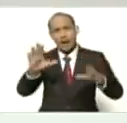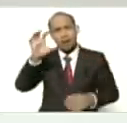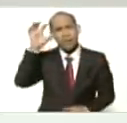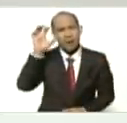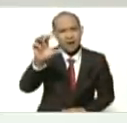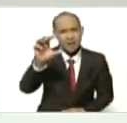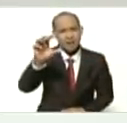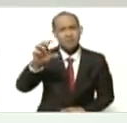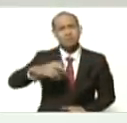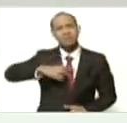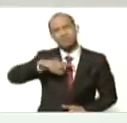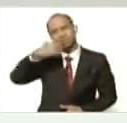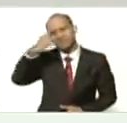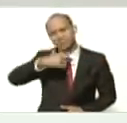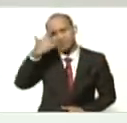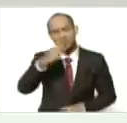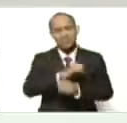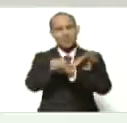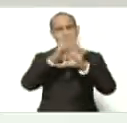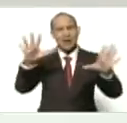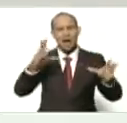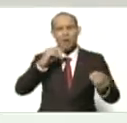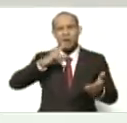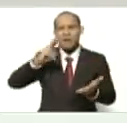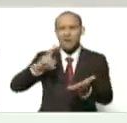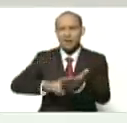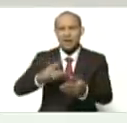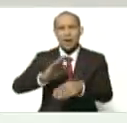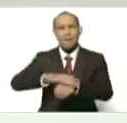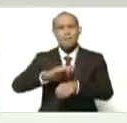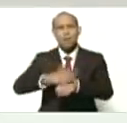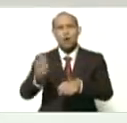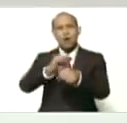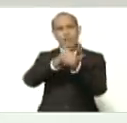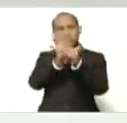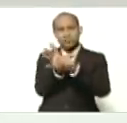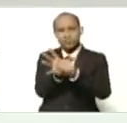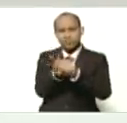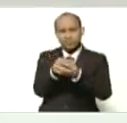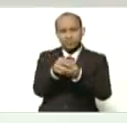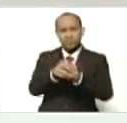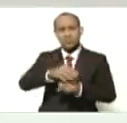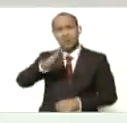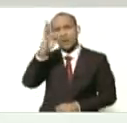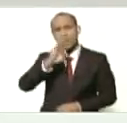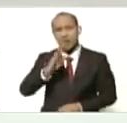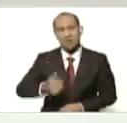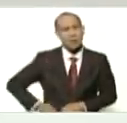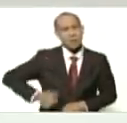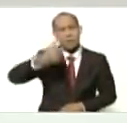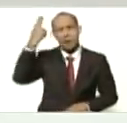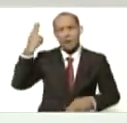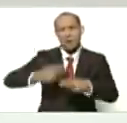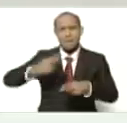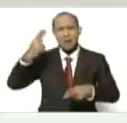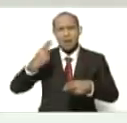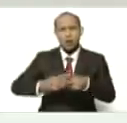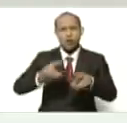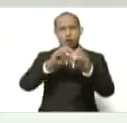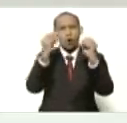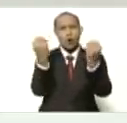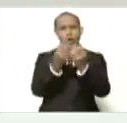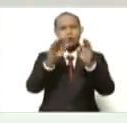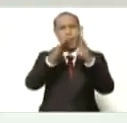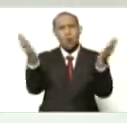crudeza pero con la realidad porque la variante de brasil es una de las más peligrosas la organización mundial de la